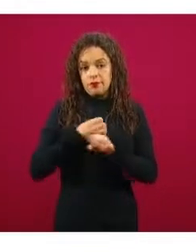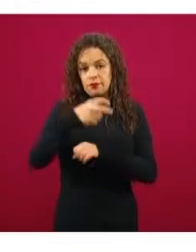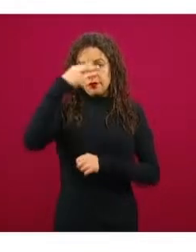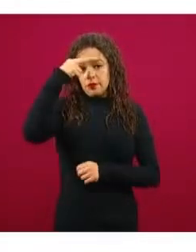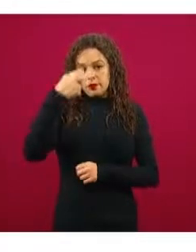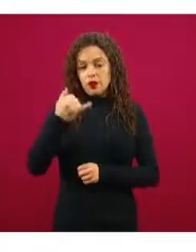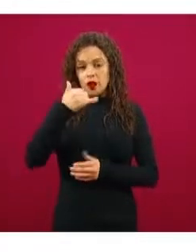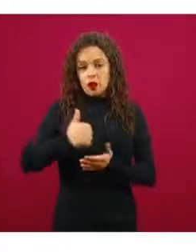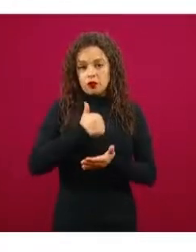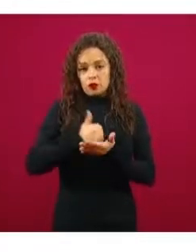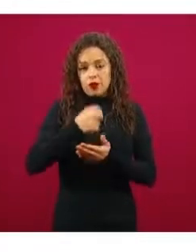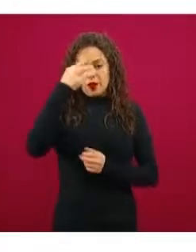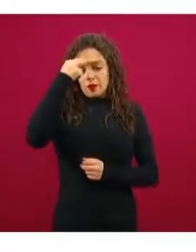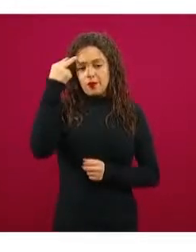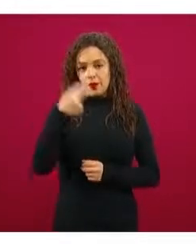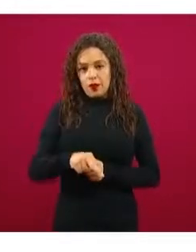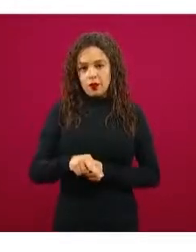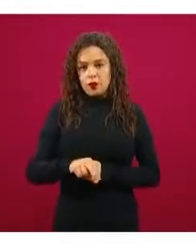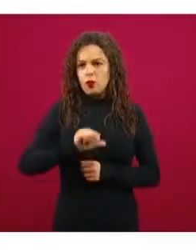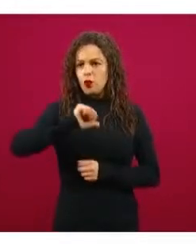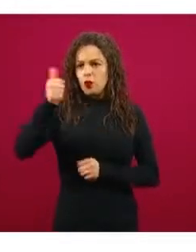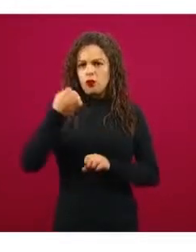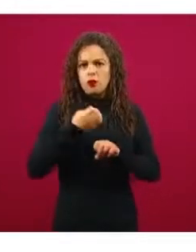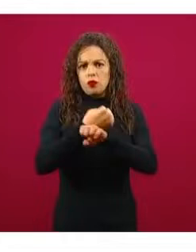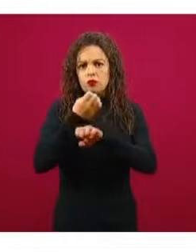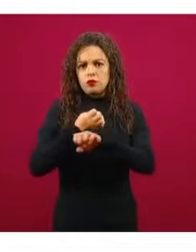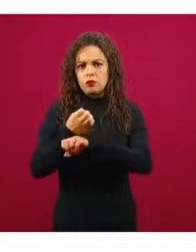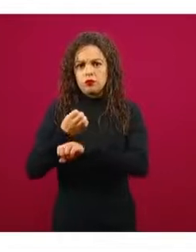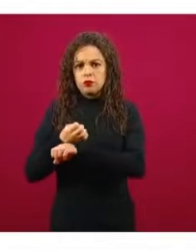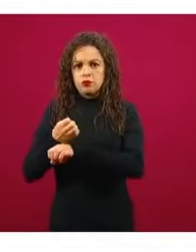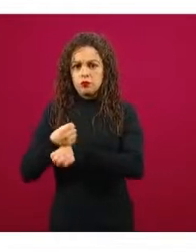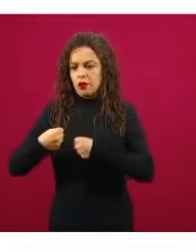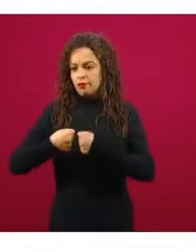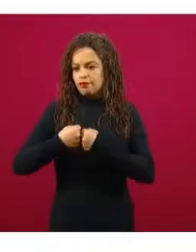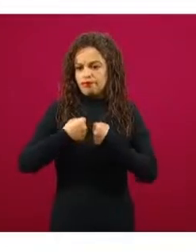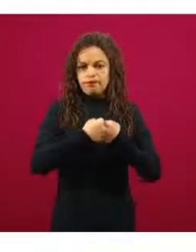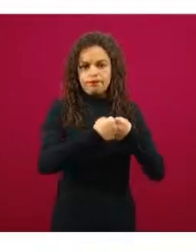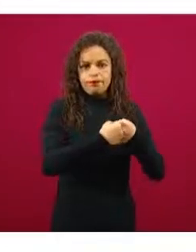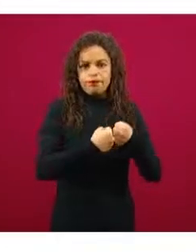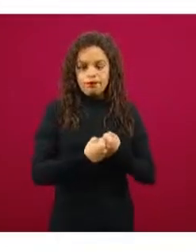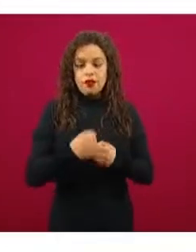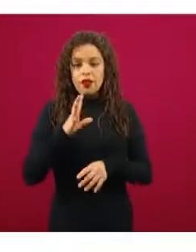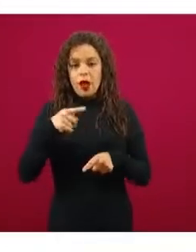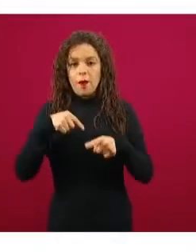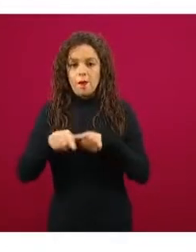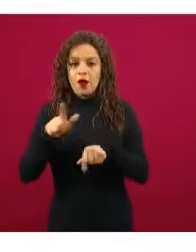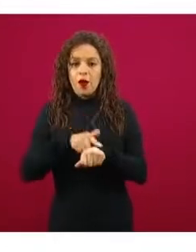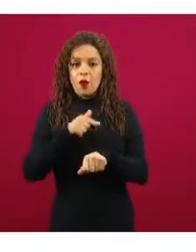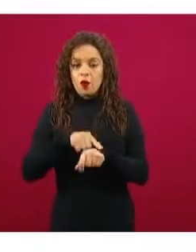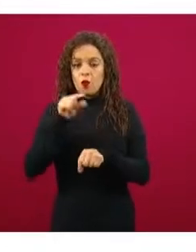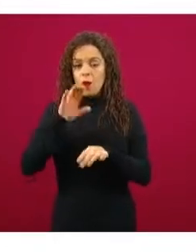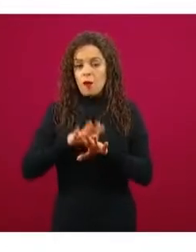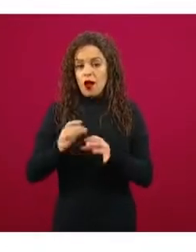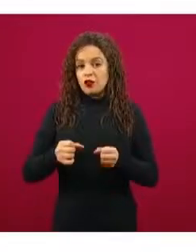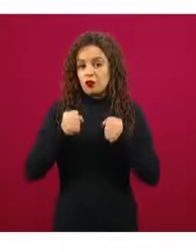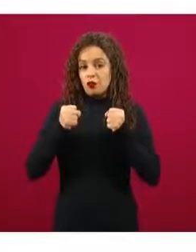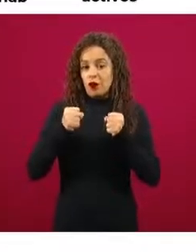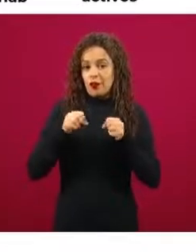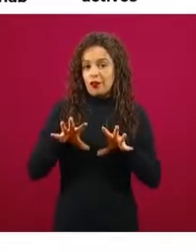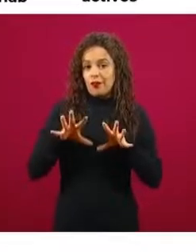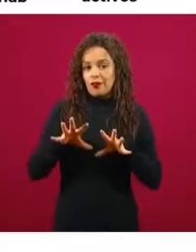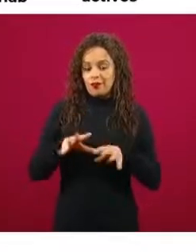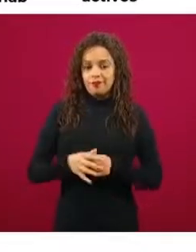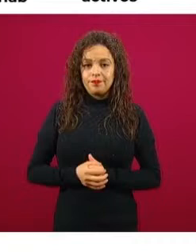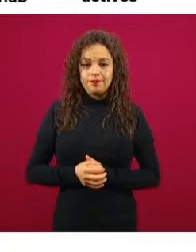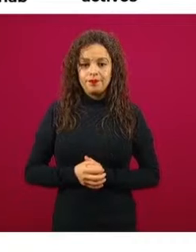de México y otros estados aledaños que empiezan ya también a tener colores un poco más intensos. En la siguiente diapositiva